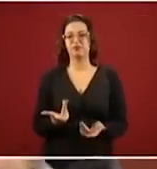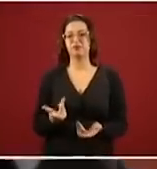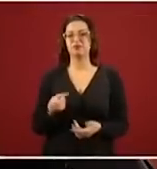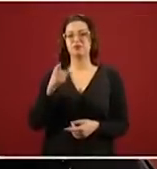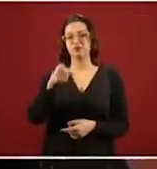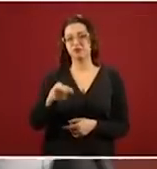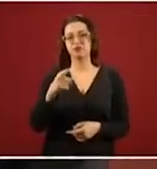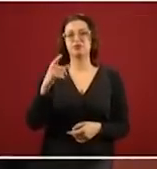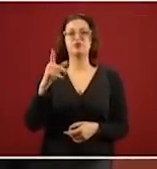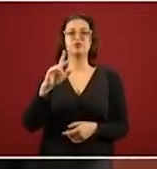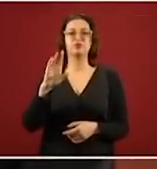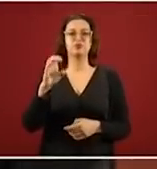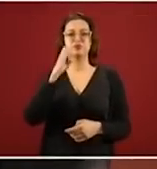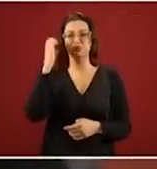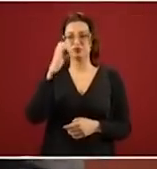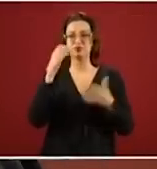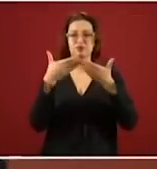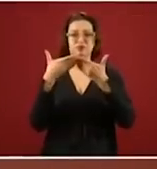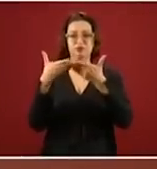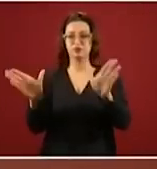admisión como